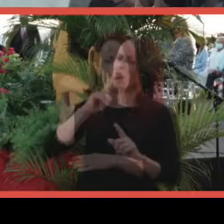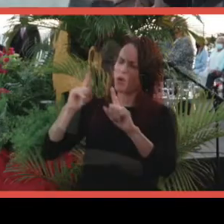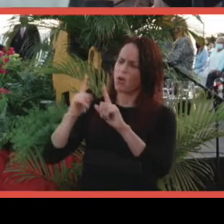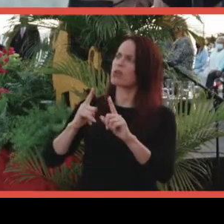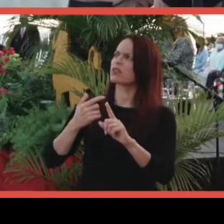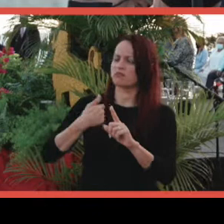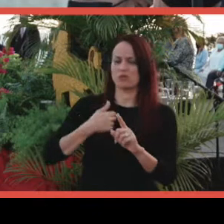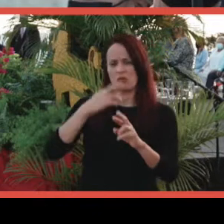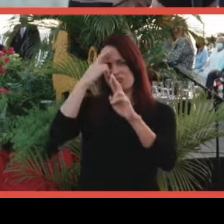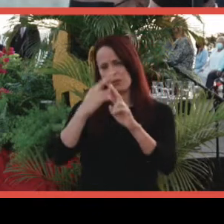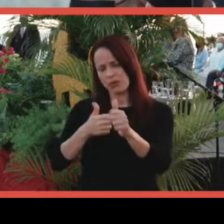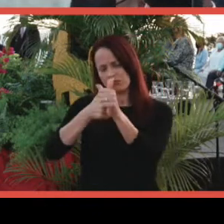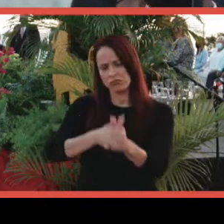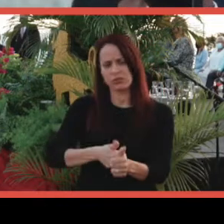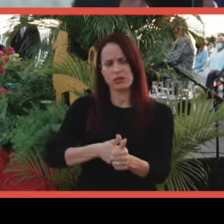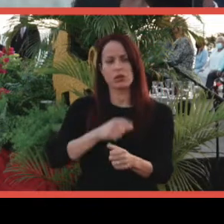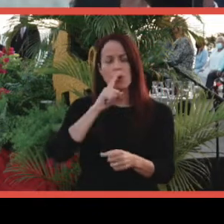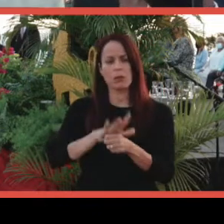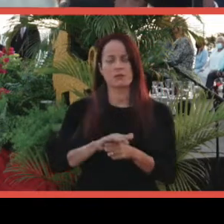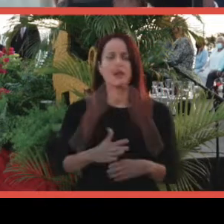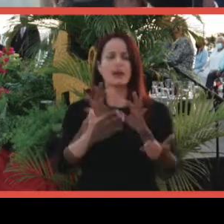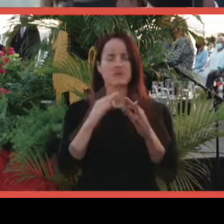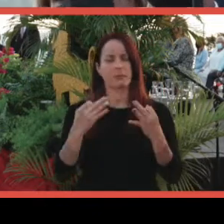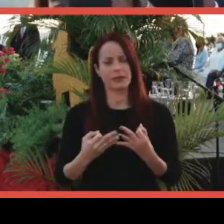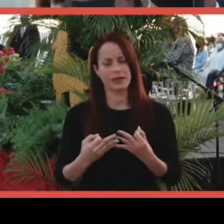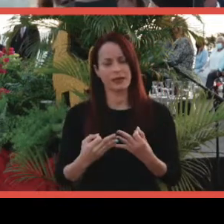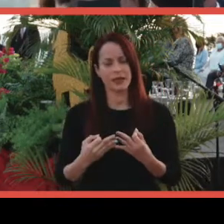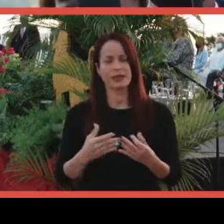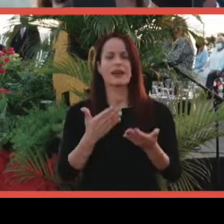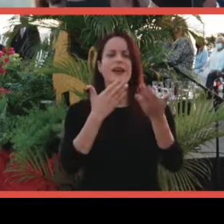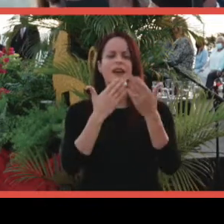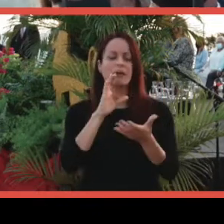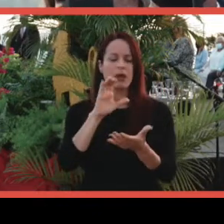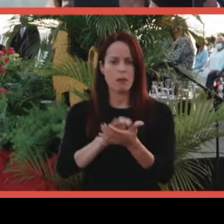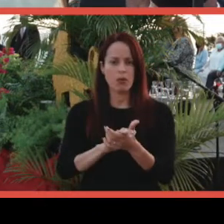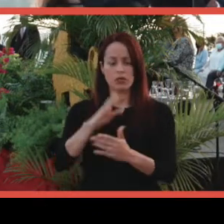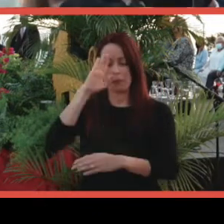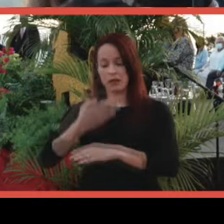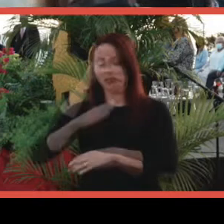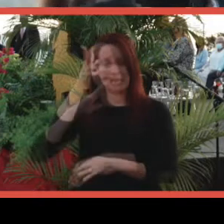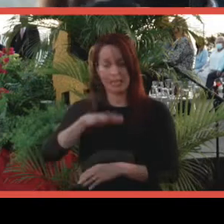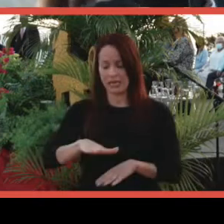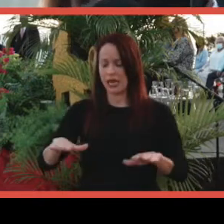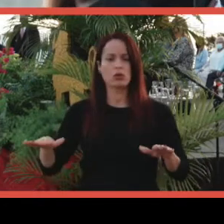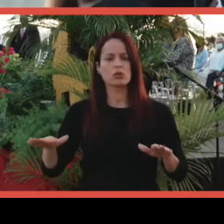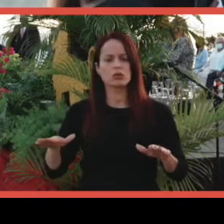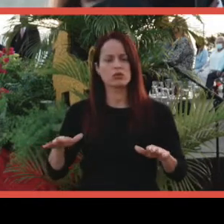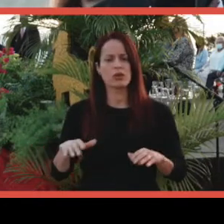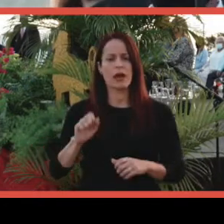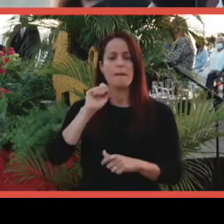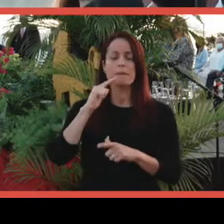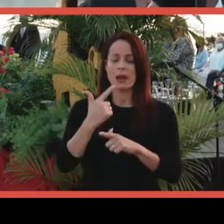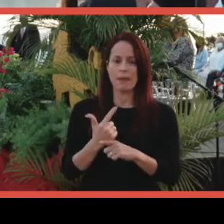Ponce. Tenemos ese compromiso. Le quiero dar gracias a mi familia, a mi esposa, a mis hijos, a mis nietos, a mi hermana